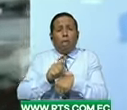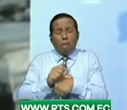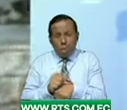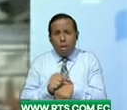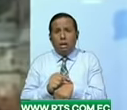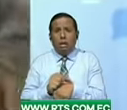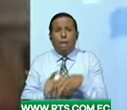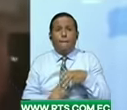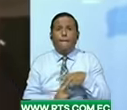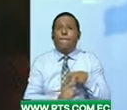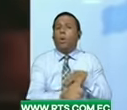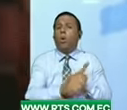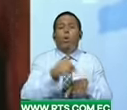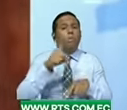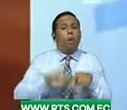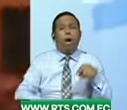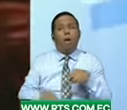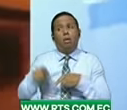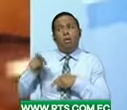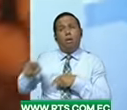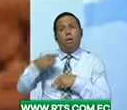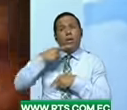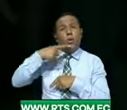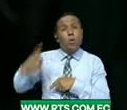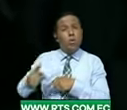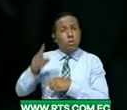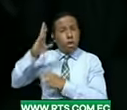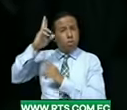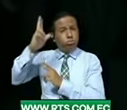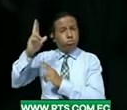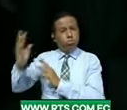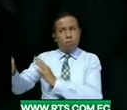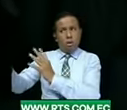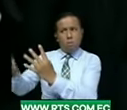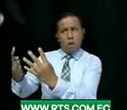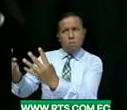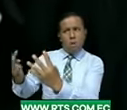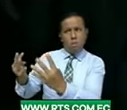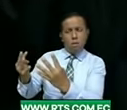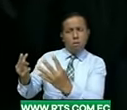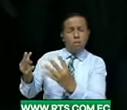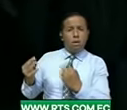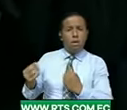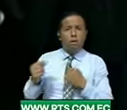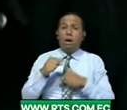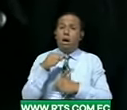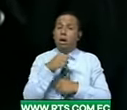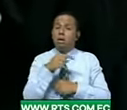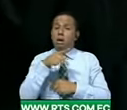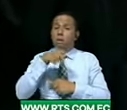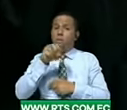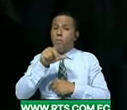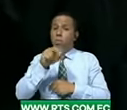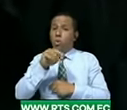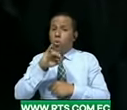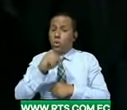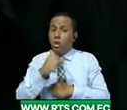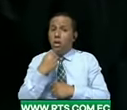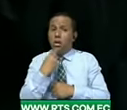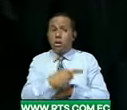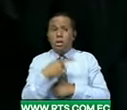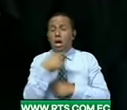tropas rusas cada vez están más cerca de Kiev. Nos dicen que en Polonia nos van a recibir en la frontera